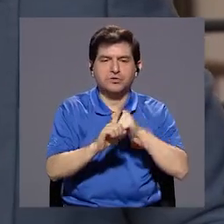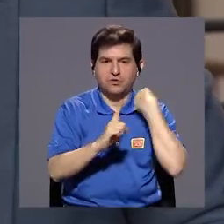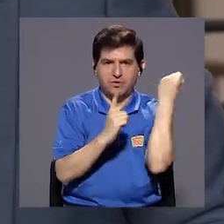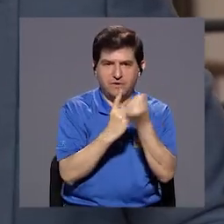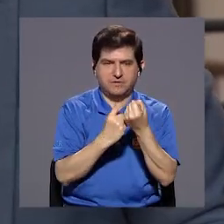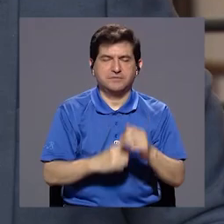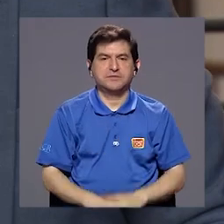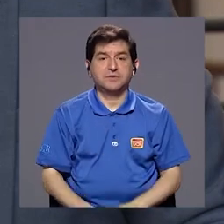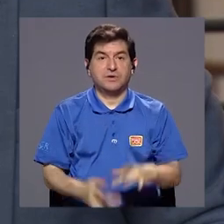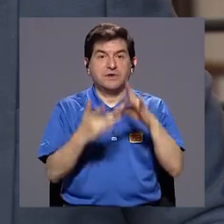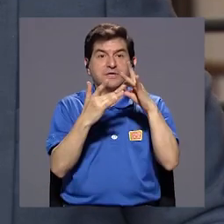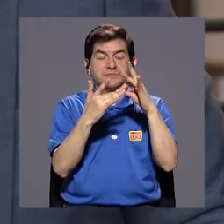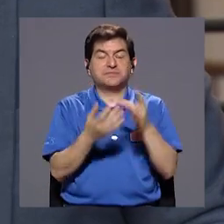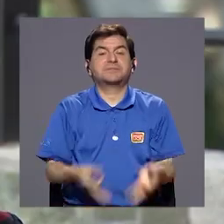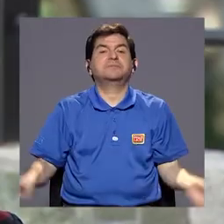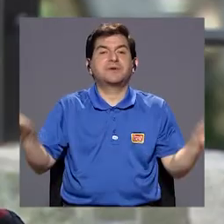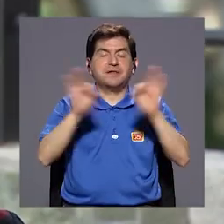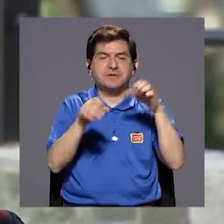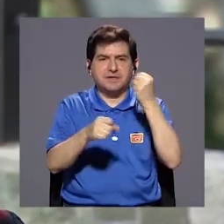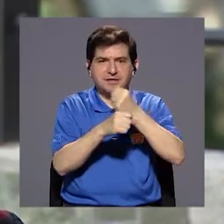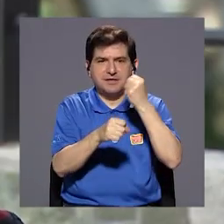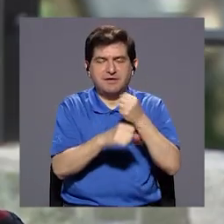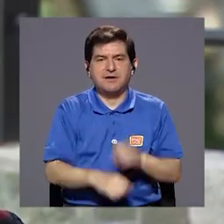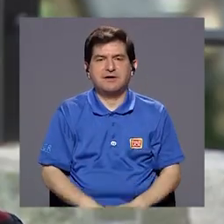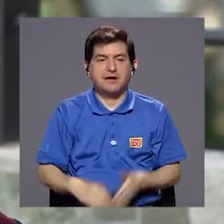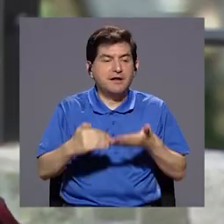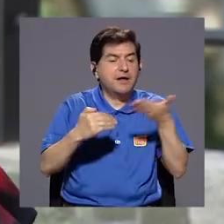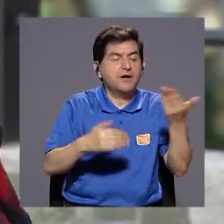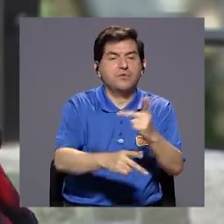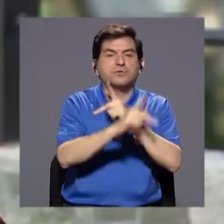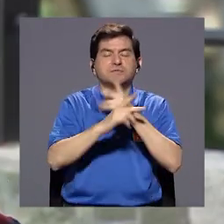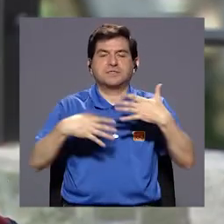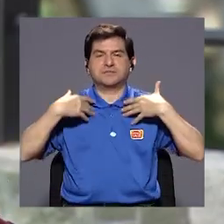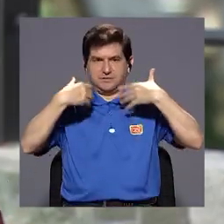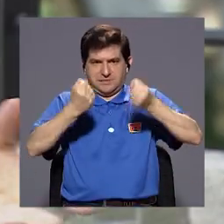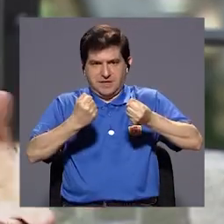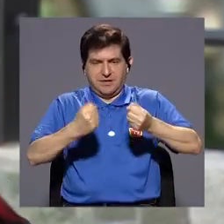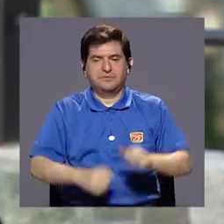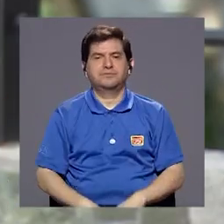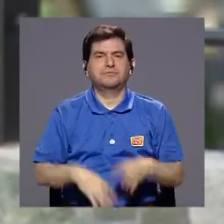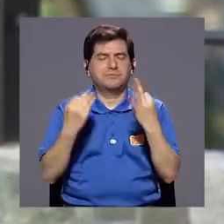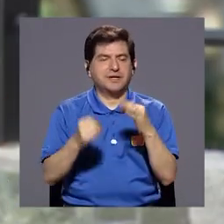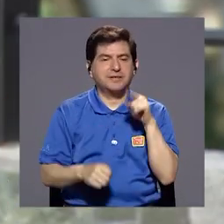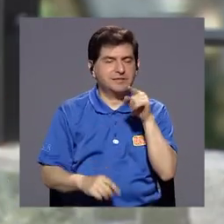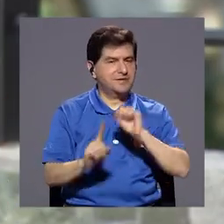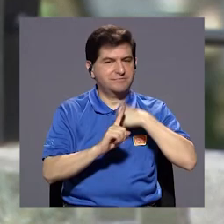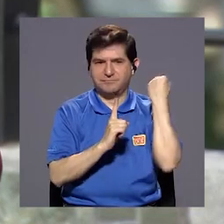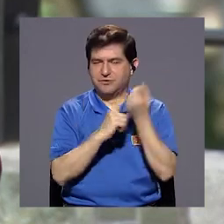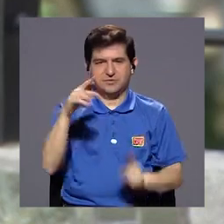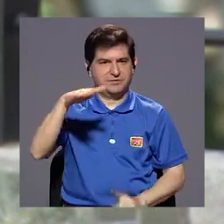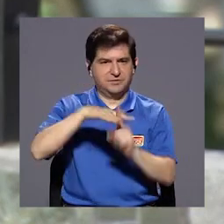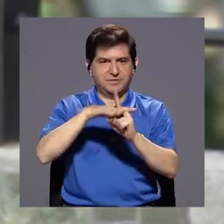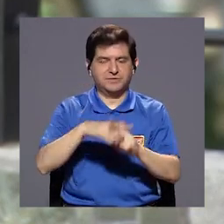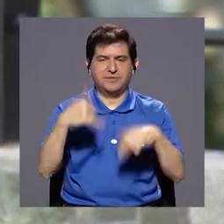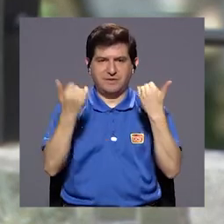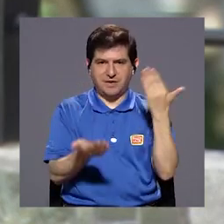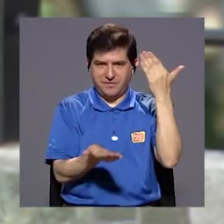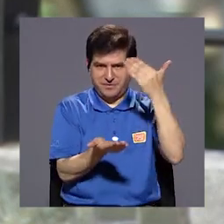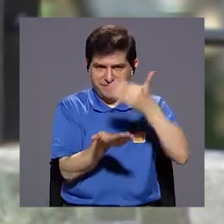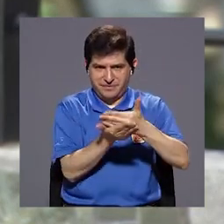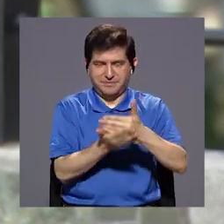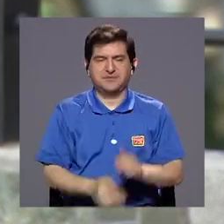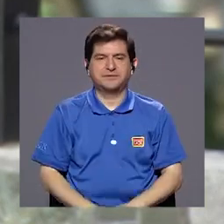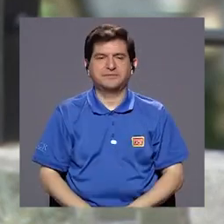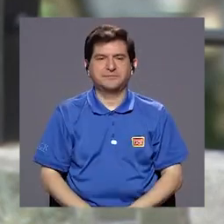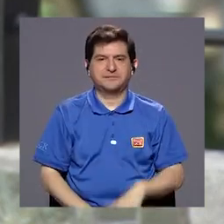los factores que hemos sobre conversado. Todo eso es importante, trabajar en los factores también que nos protegen la salud para no llegar a eso. Bueno, es momento de hacer una